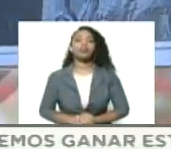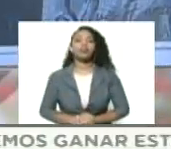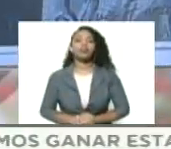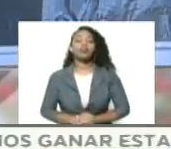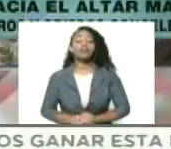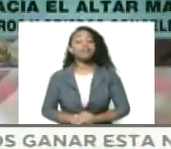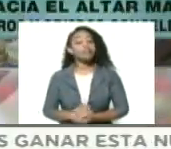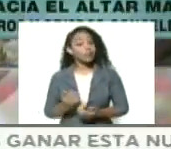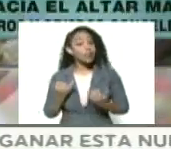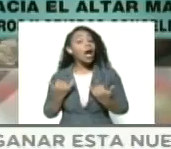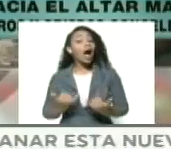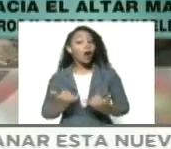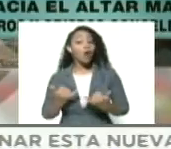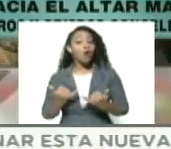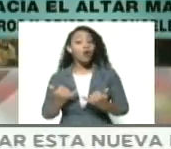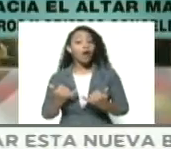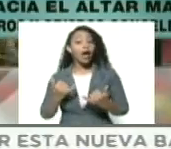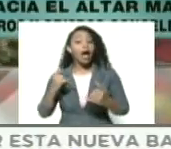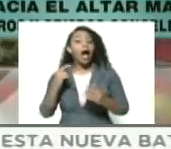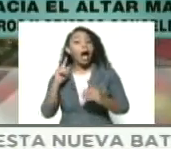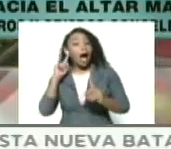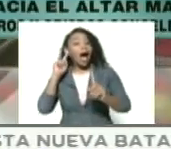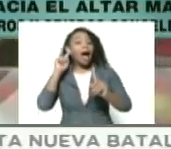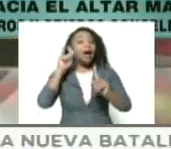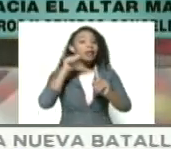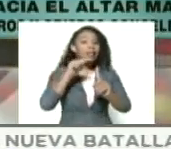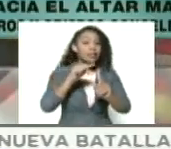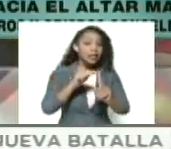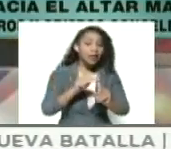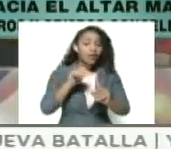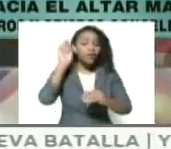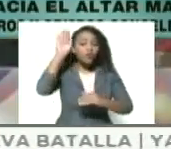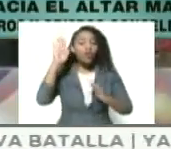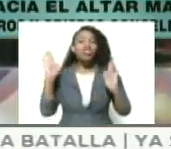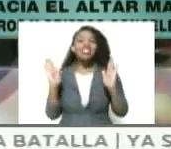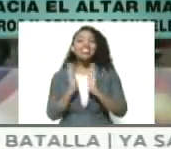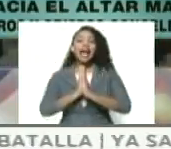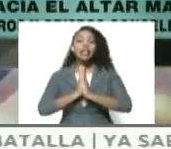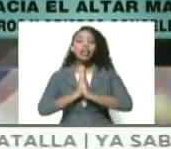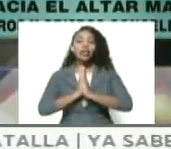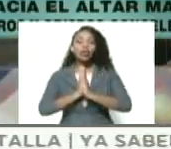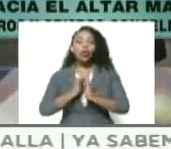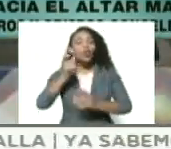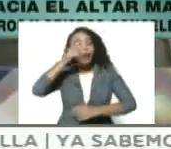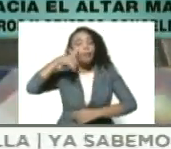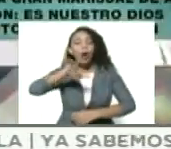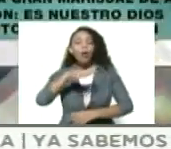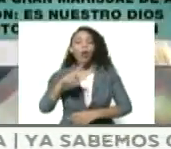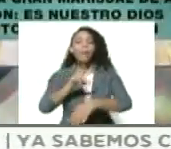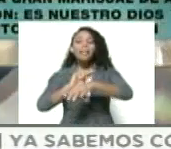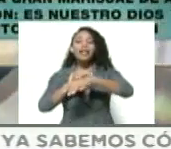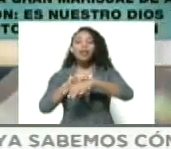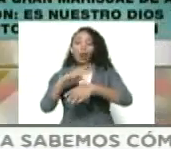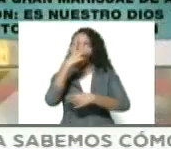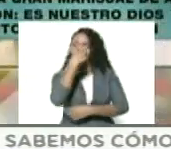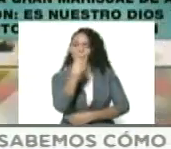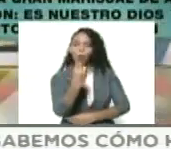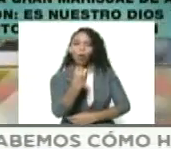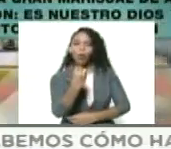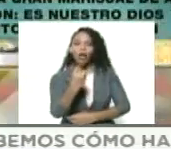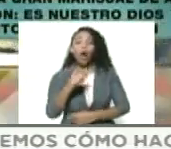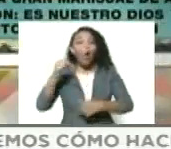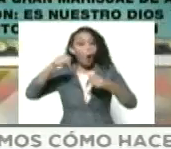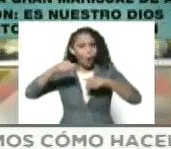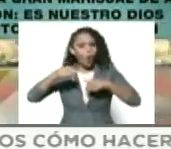Y ahora va rumbo a la canonización de nuestro santo, el santo del pueblo, el médico de los pobres. Hoy hubo